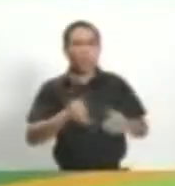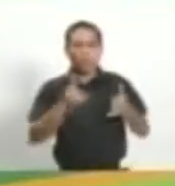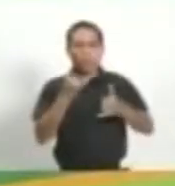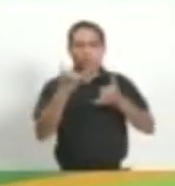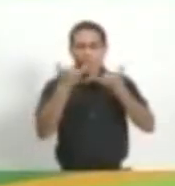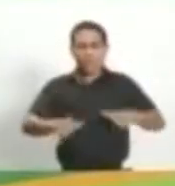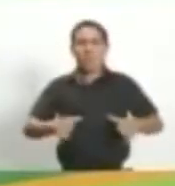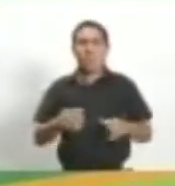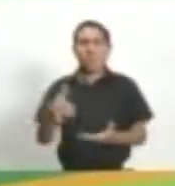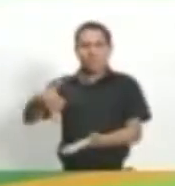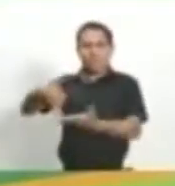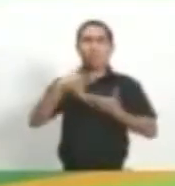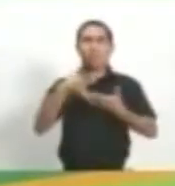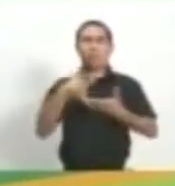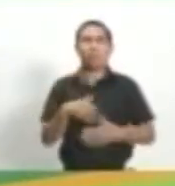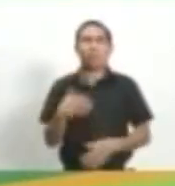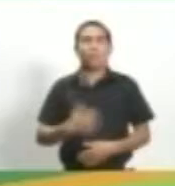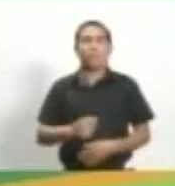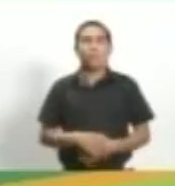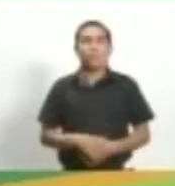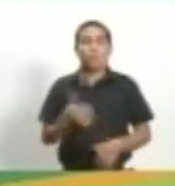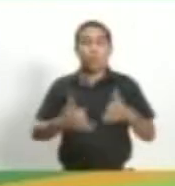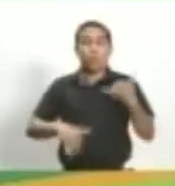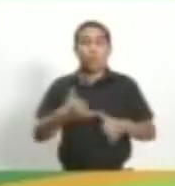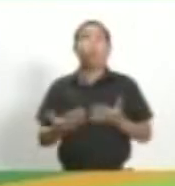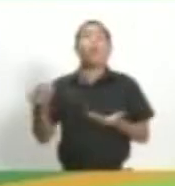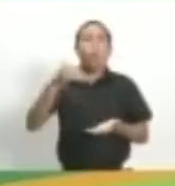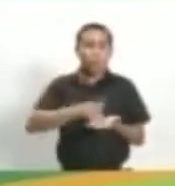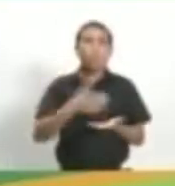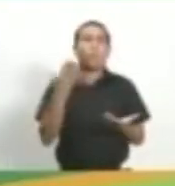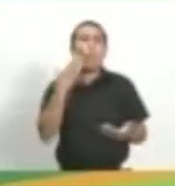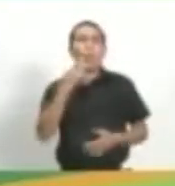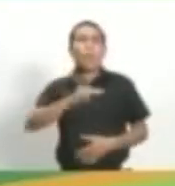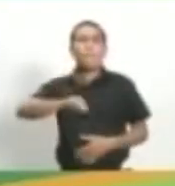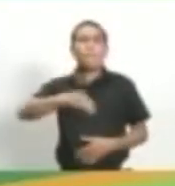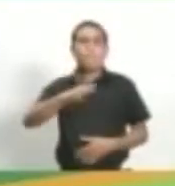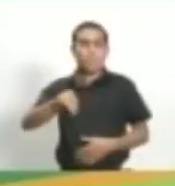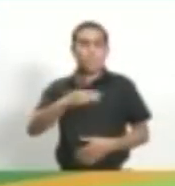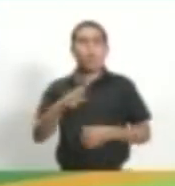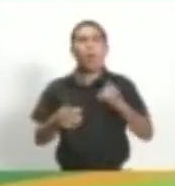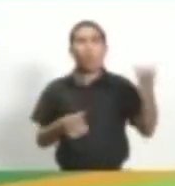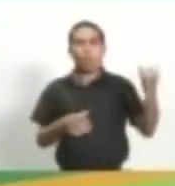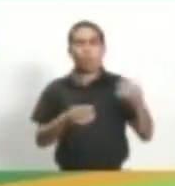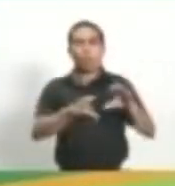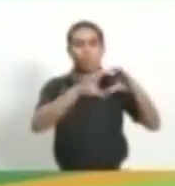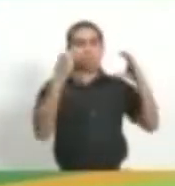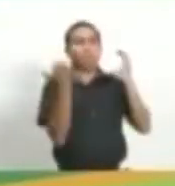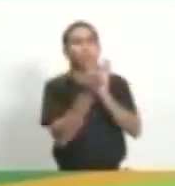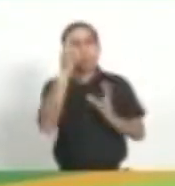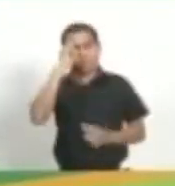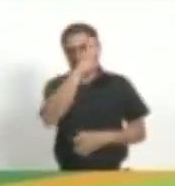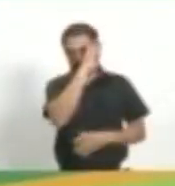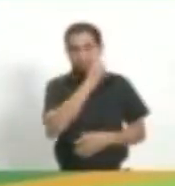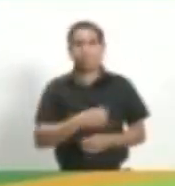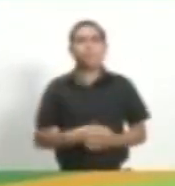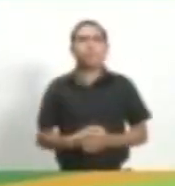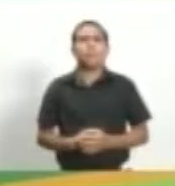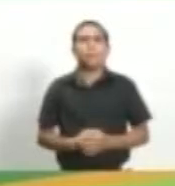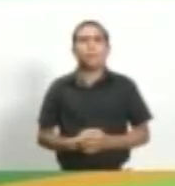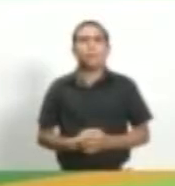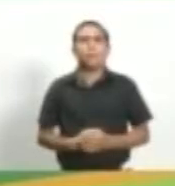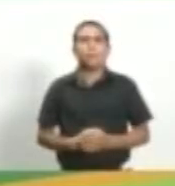la Champions. El juego de vuelta será el próximo miércoles en el Vicente Calderón.